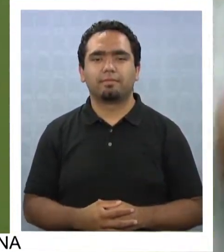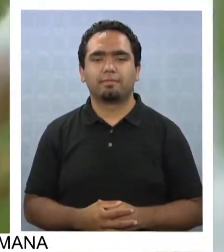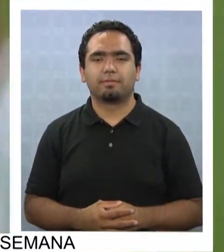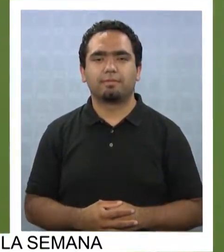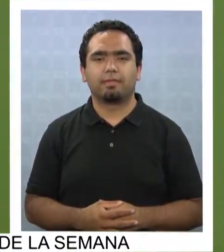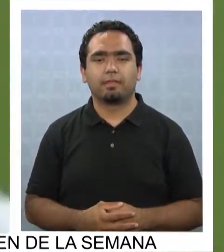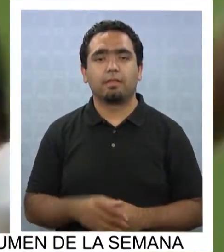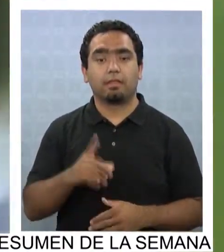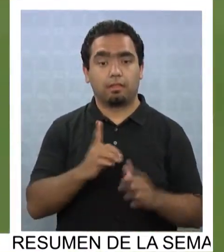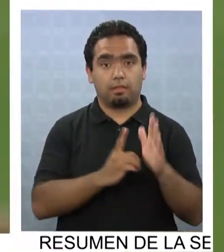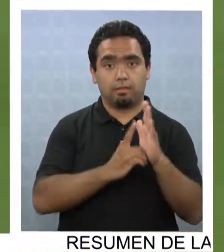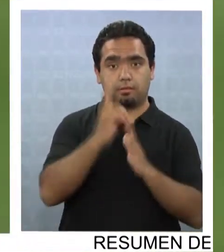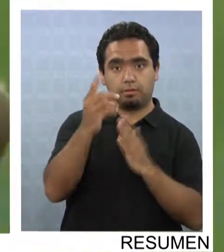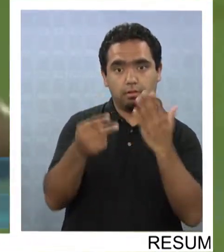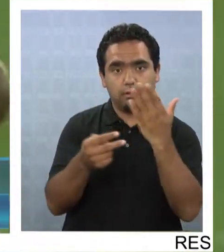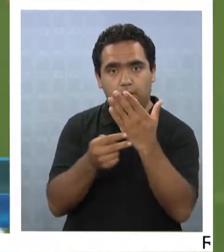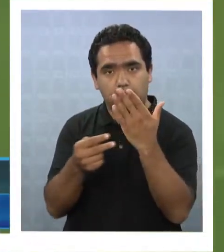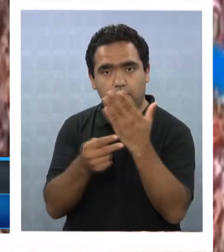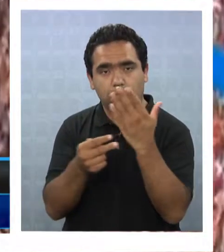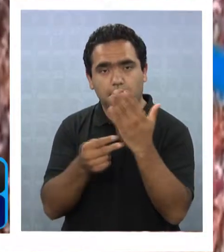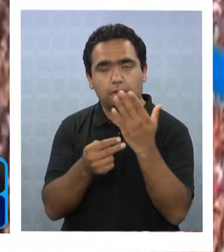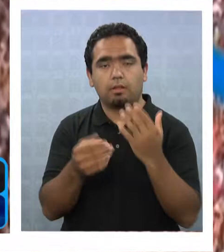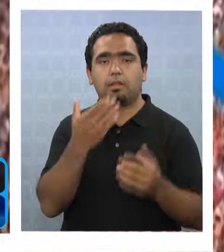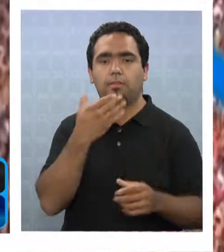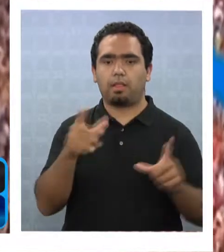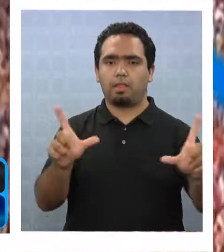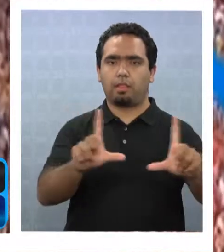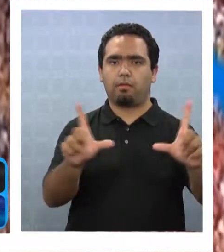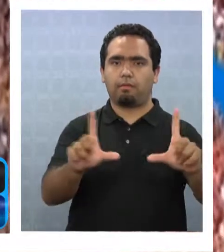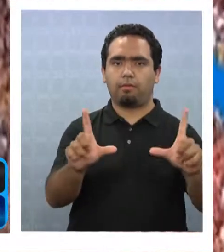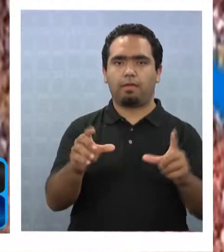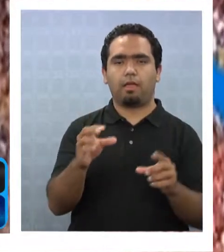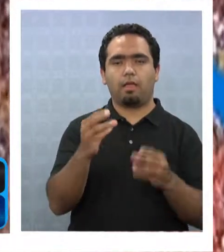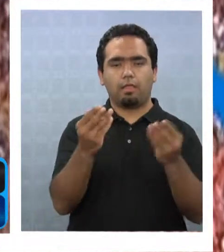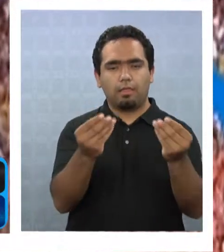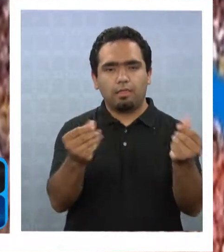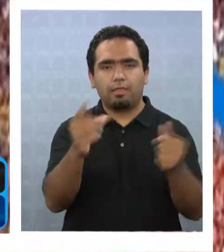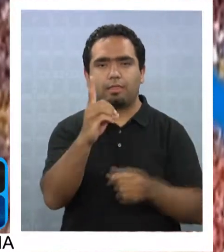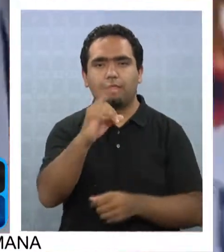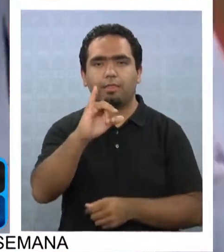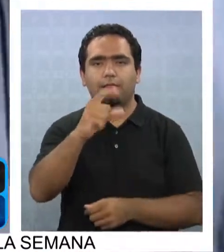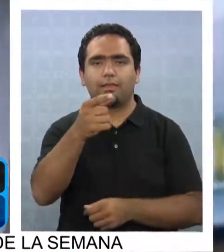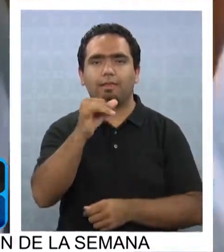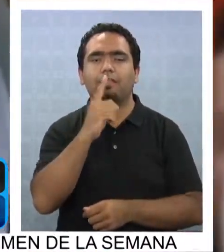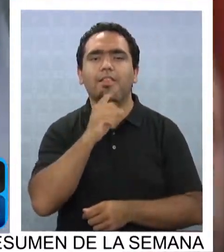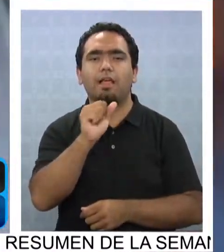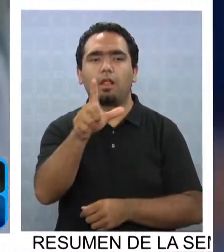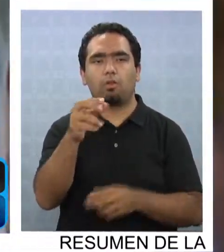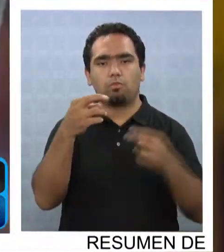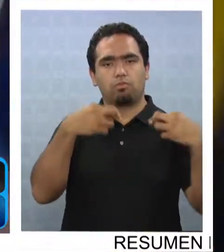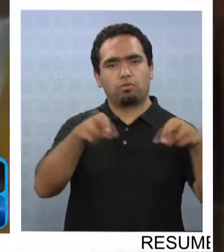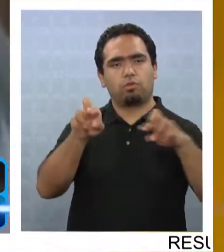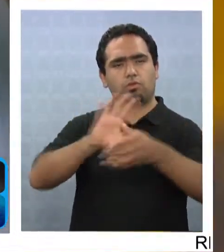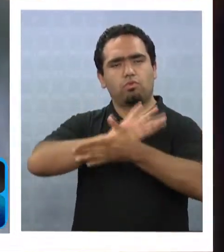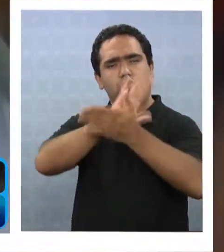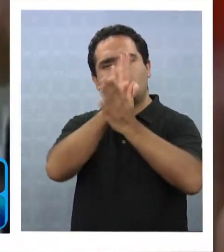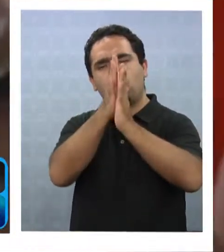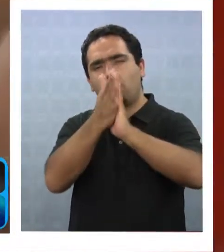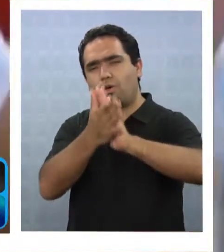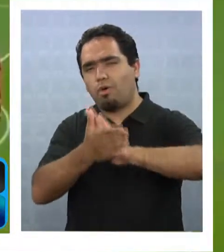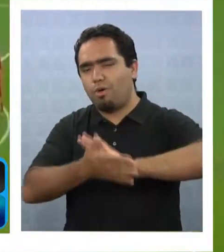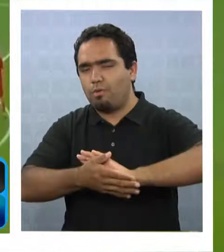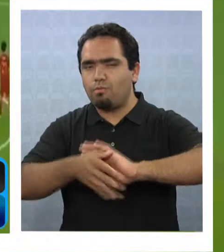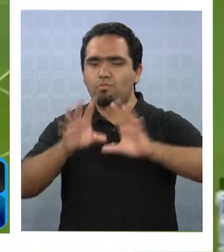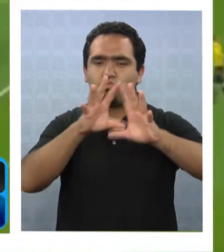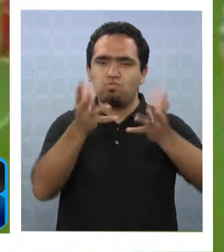El desarrollo de las tecnologías y de la televisión digital han dado la posibilidad para que todas las instancias del Mundial de